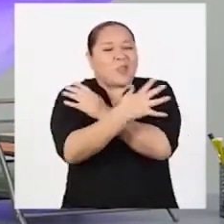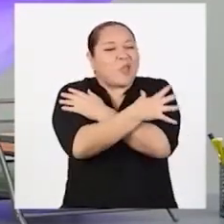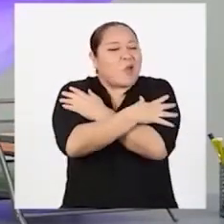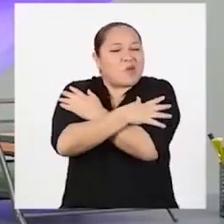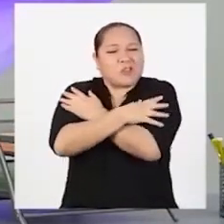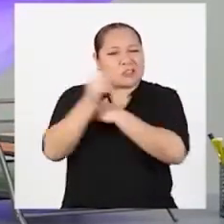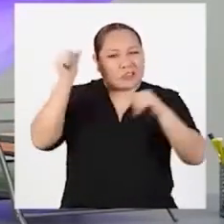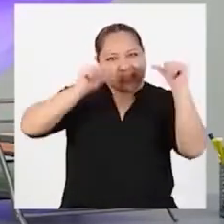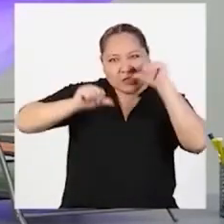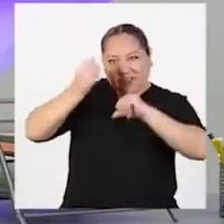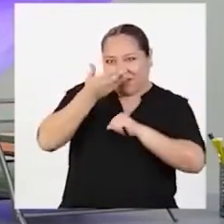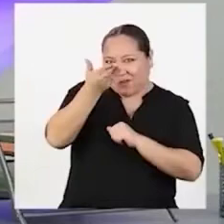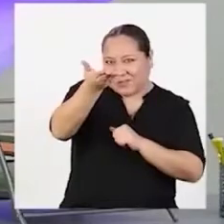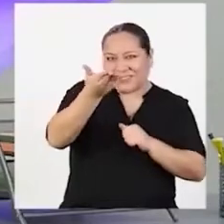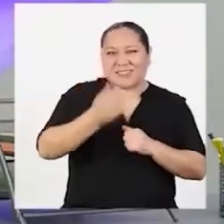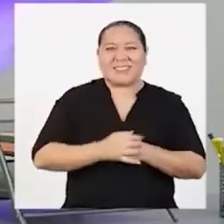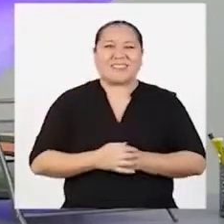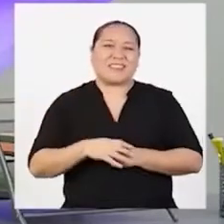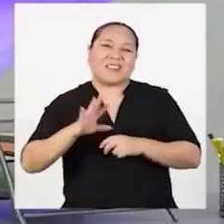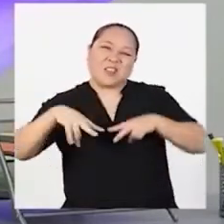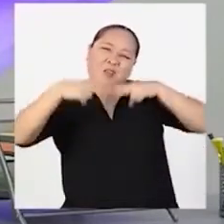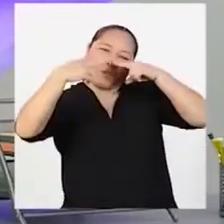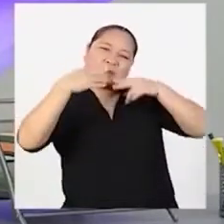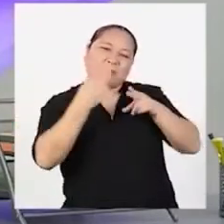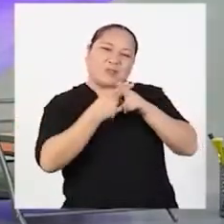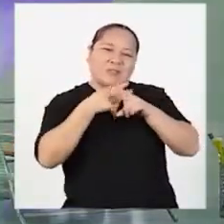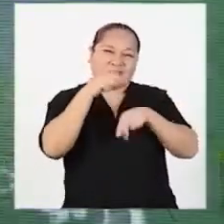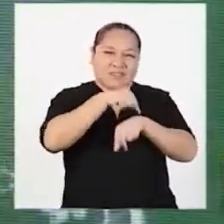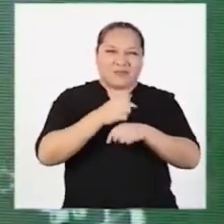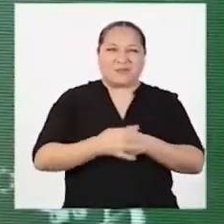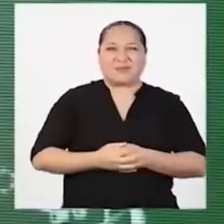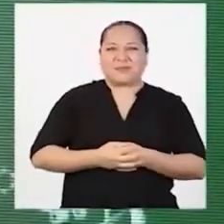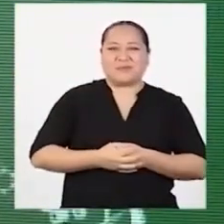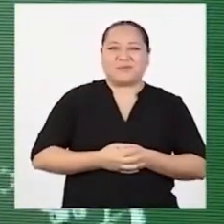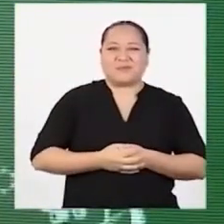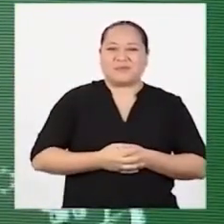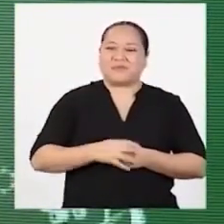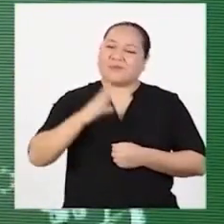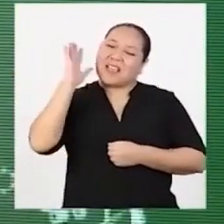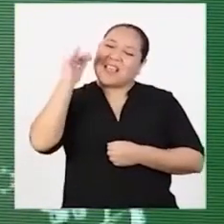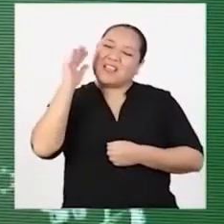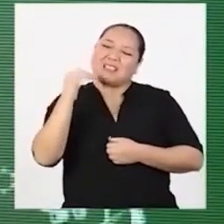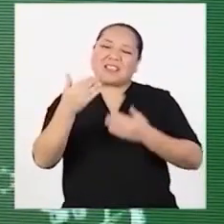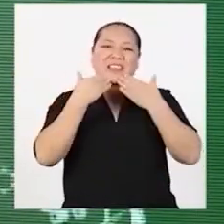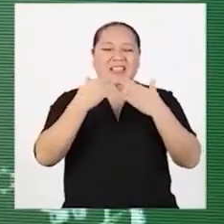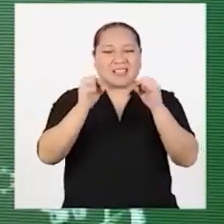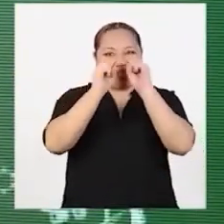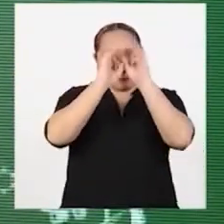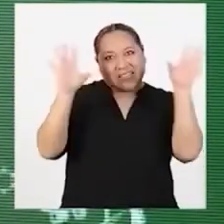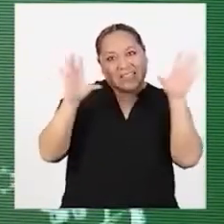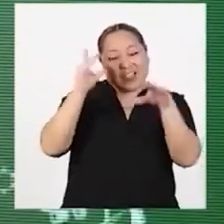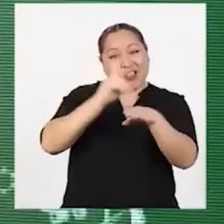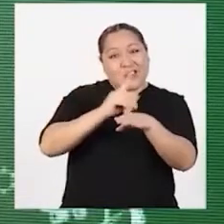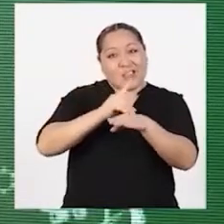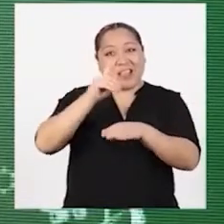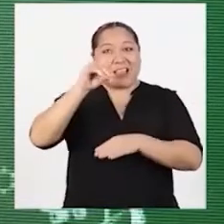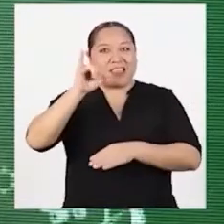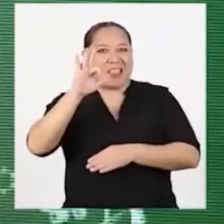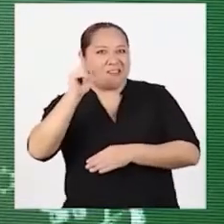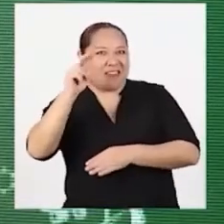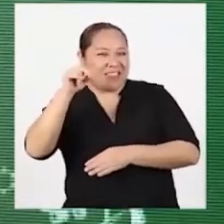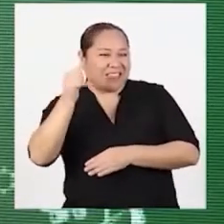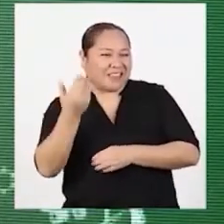abrazo científico para ustedes. Nos vemos pronto. Adiós y gracias por la claridad, doctora Diáfana